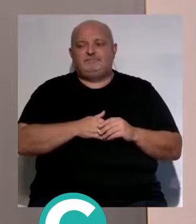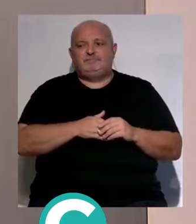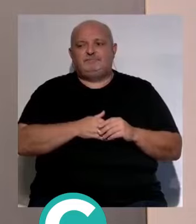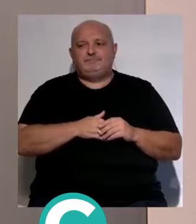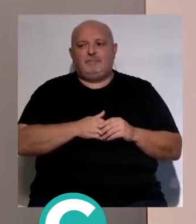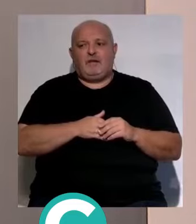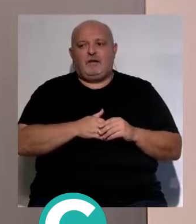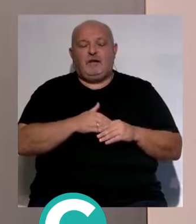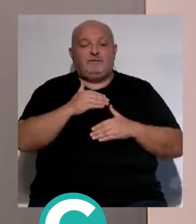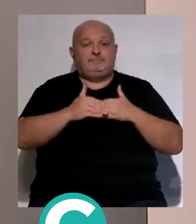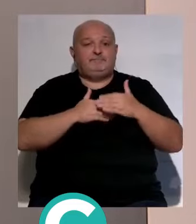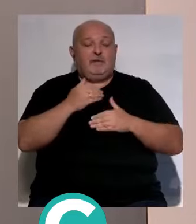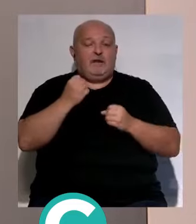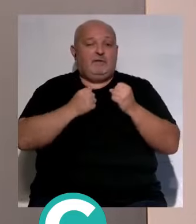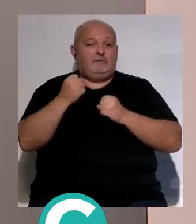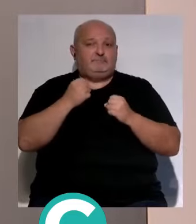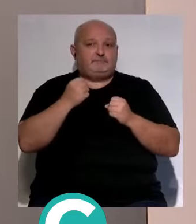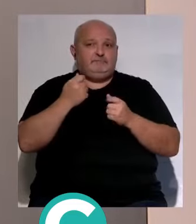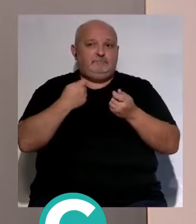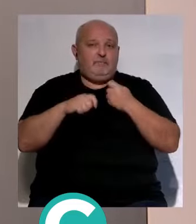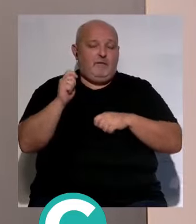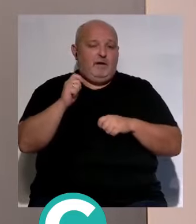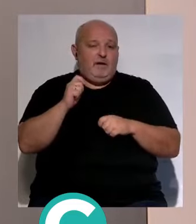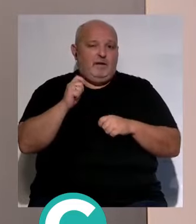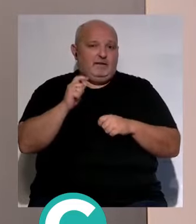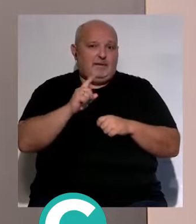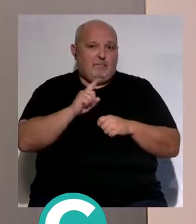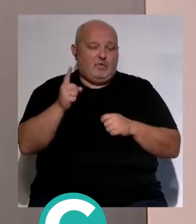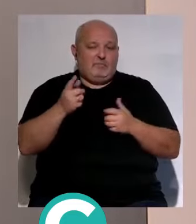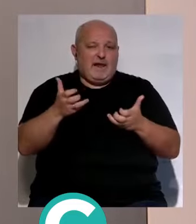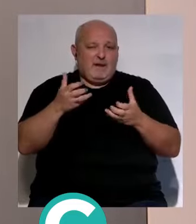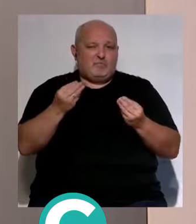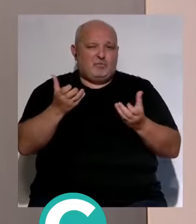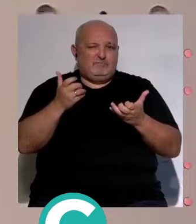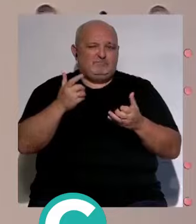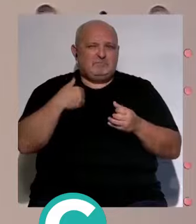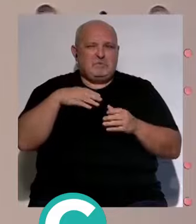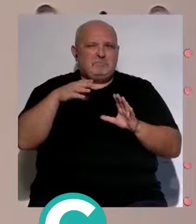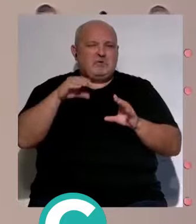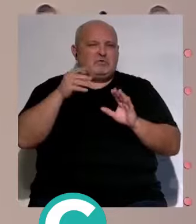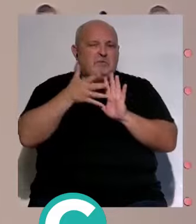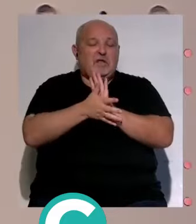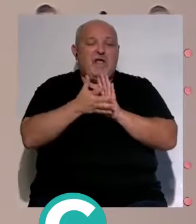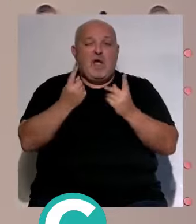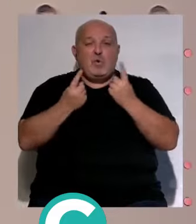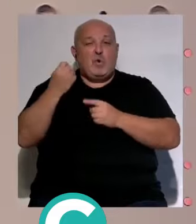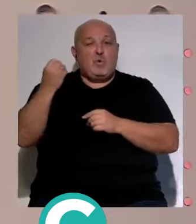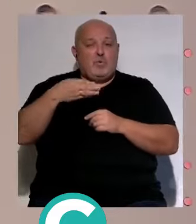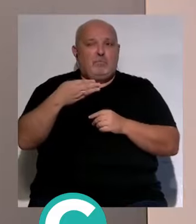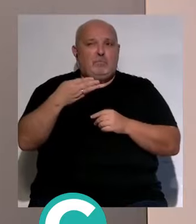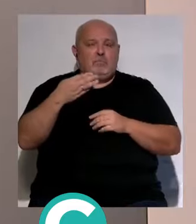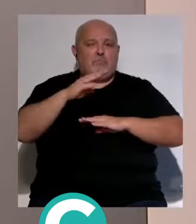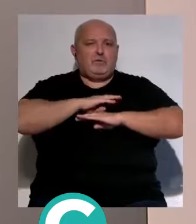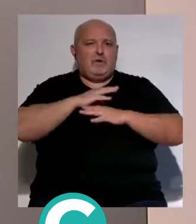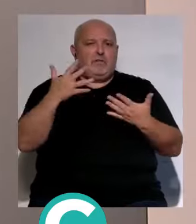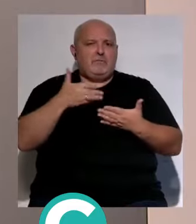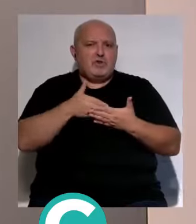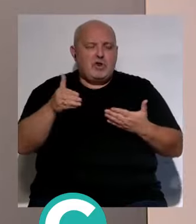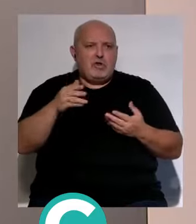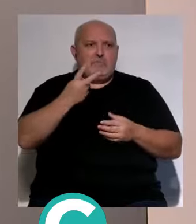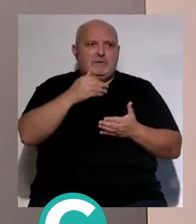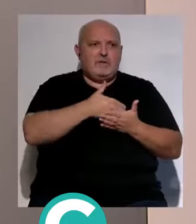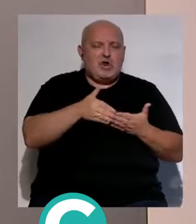el crecimiento económico que se vendió pues tampoco es tanto, ¿no? Yo son cosas que no me explico, porque hay otros clubes que venden a un portero por 10 millones, por